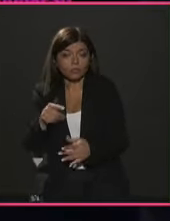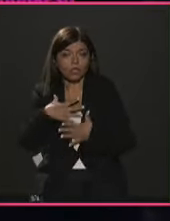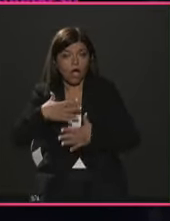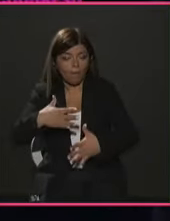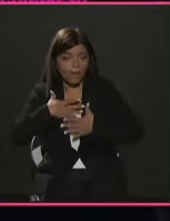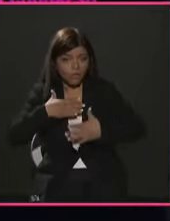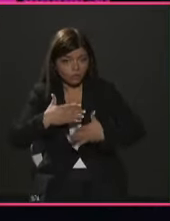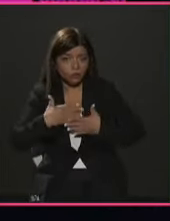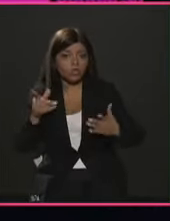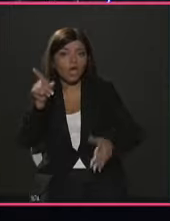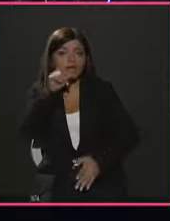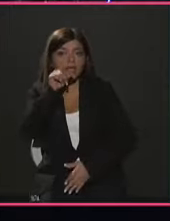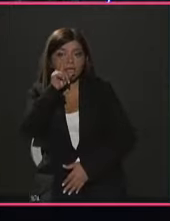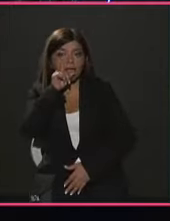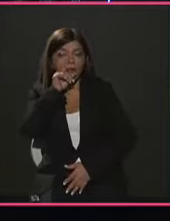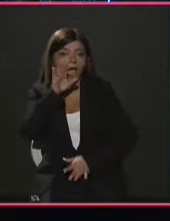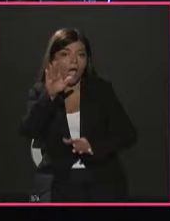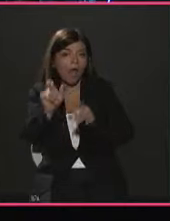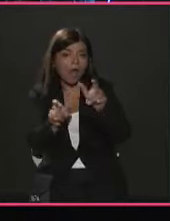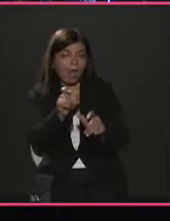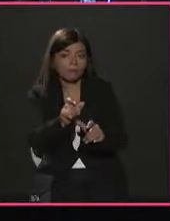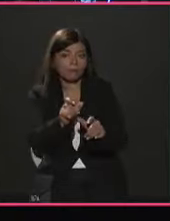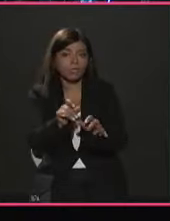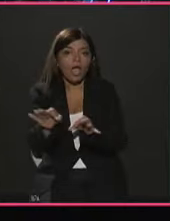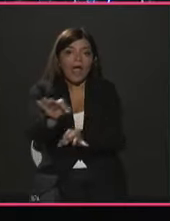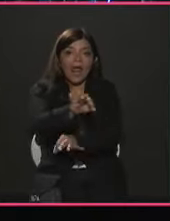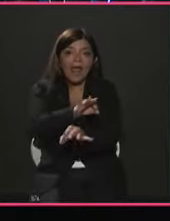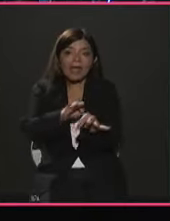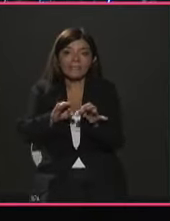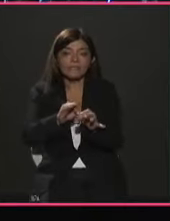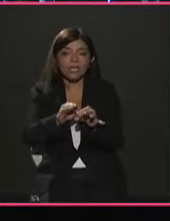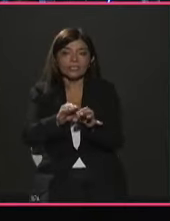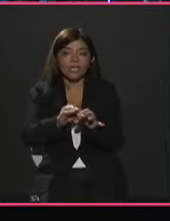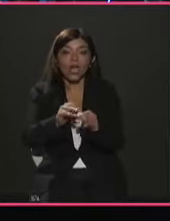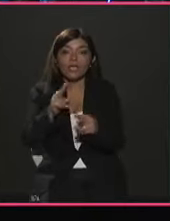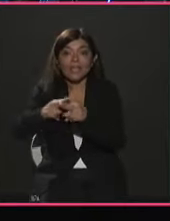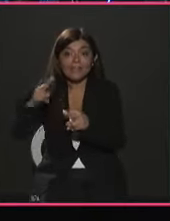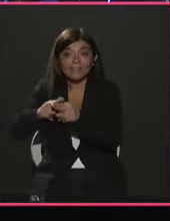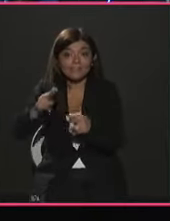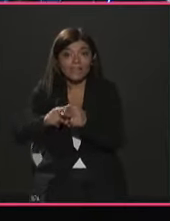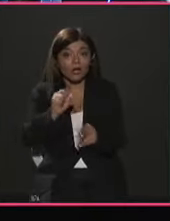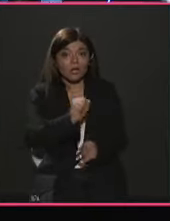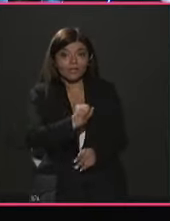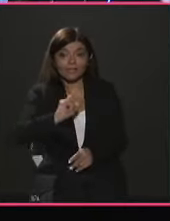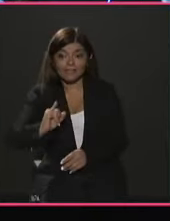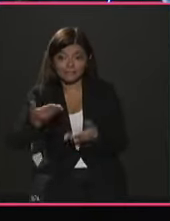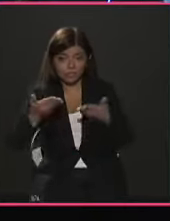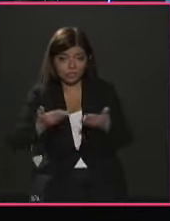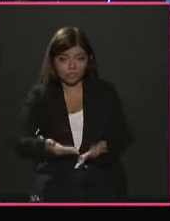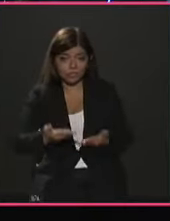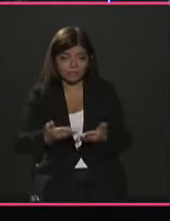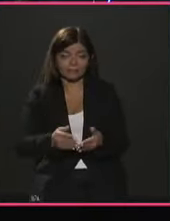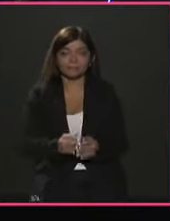alarmados son los mismos arquitectos de la Inteligencia artificial hoy en